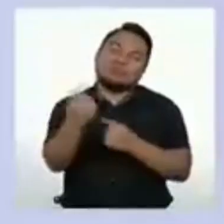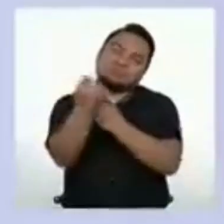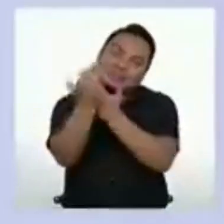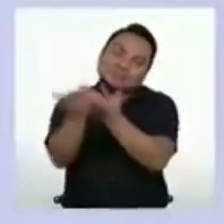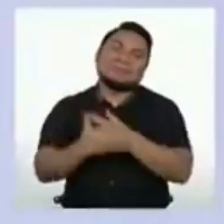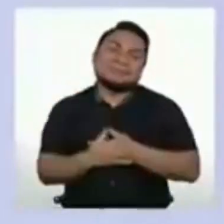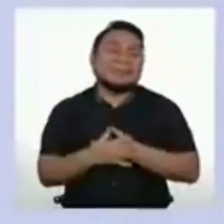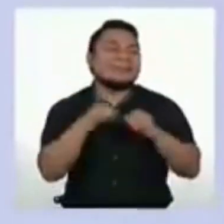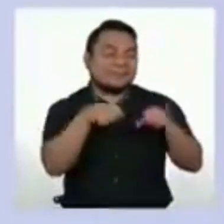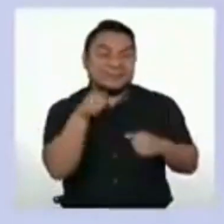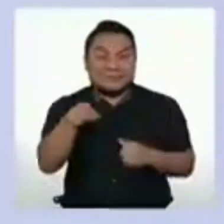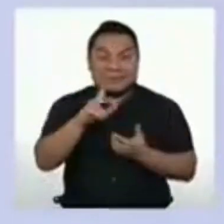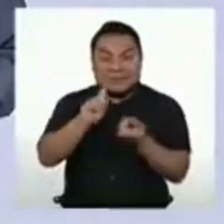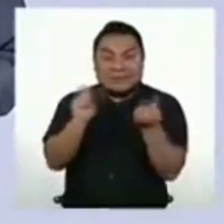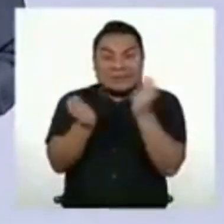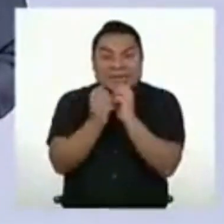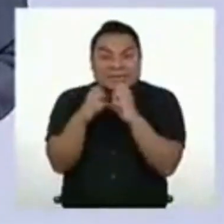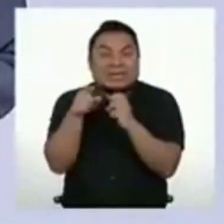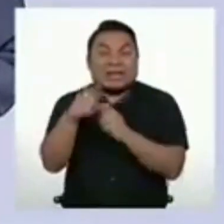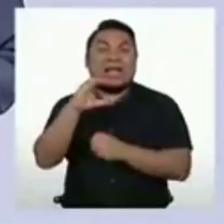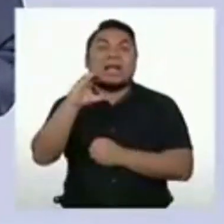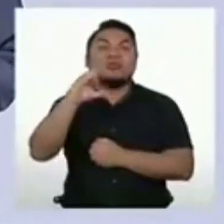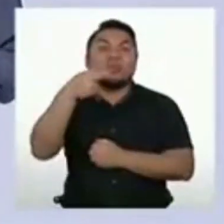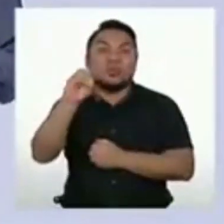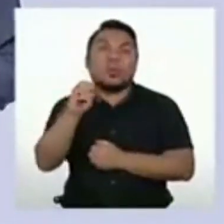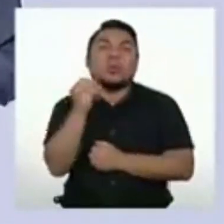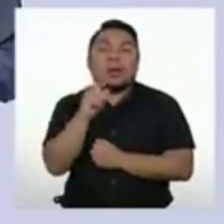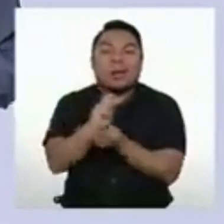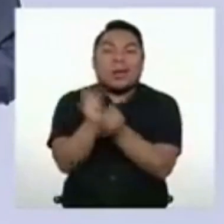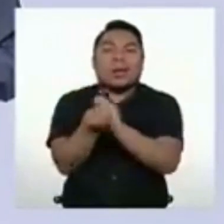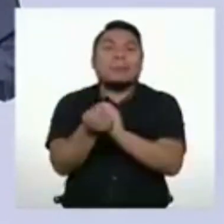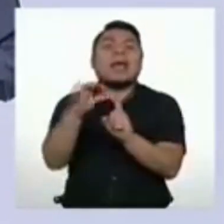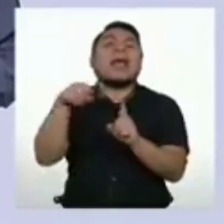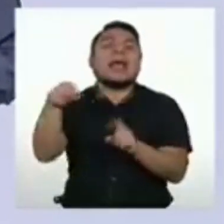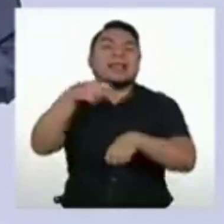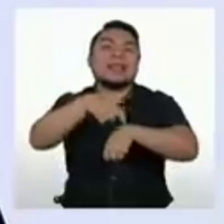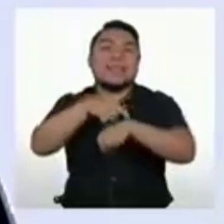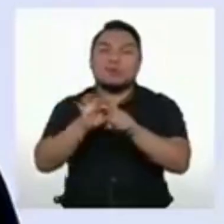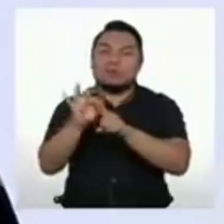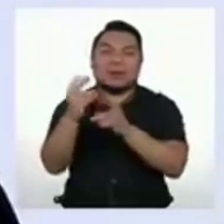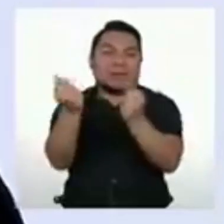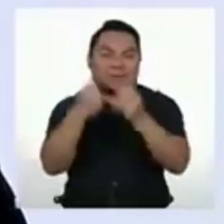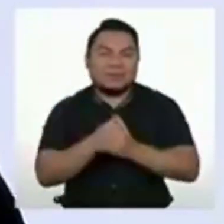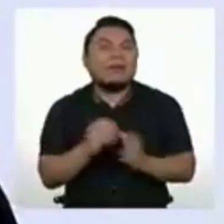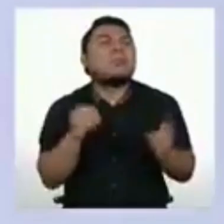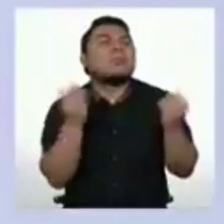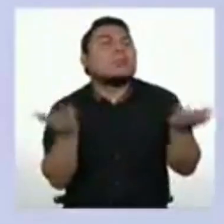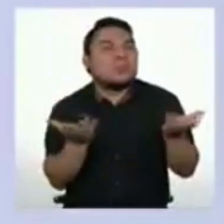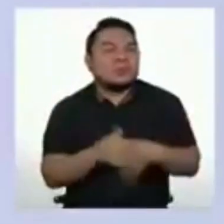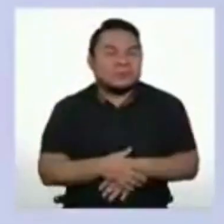saber. La deshidratación del chuño ocurre por un cambio de temperatura muy extremo y repentino. ¿Cómo así,